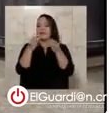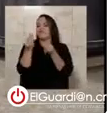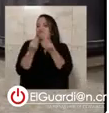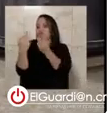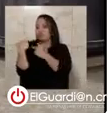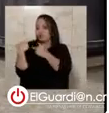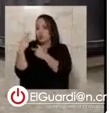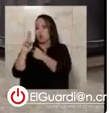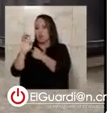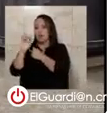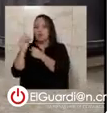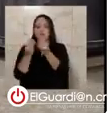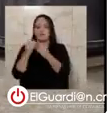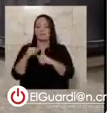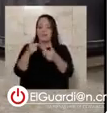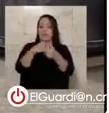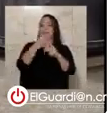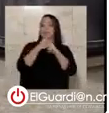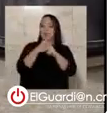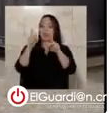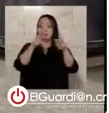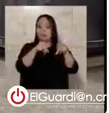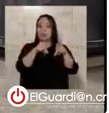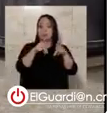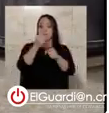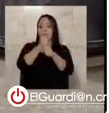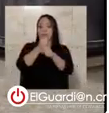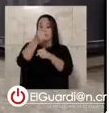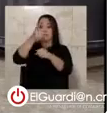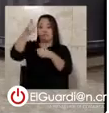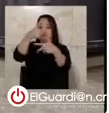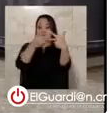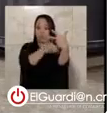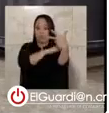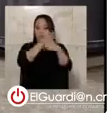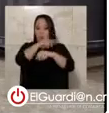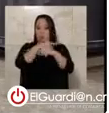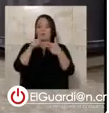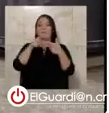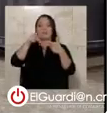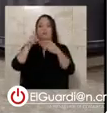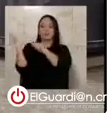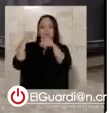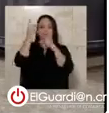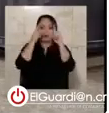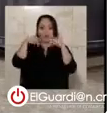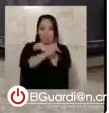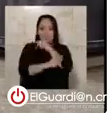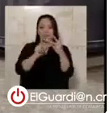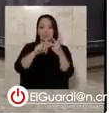unidad son proteger los miembros de los supremos poderes, dignatarios que visitan el país, detener y